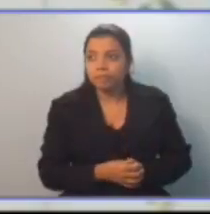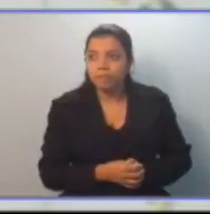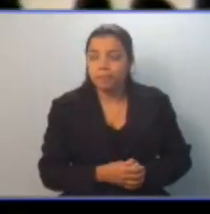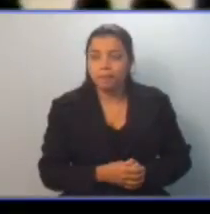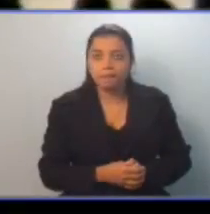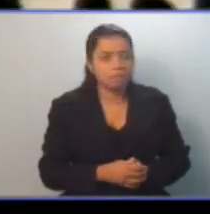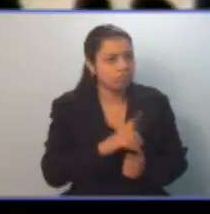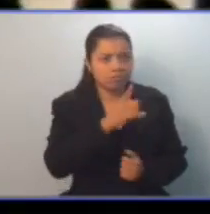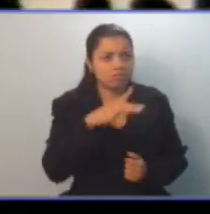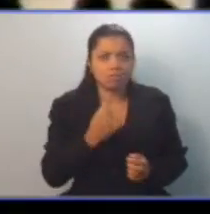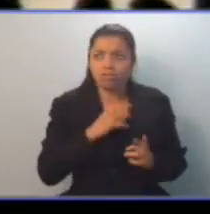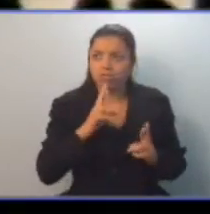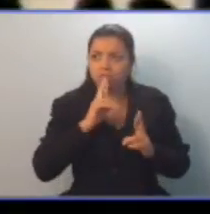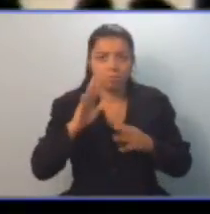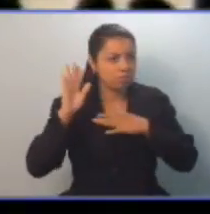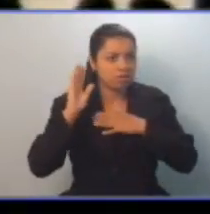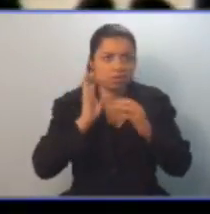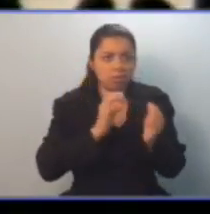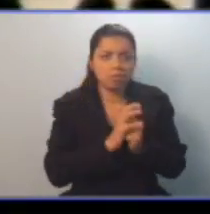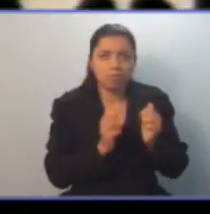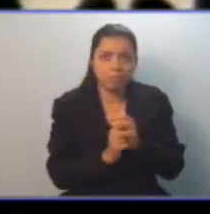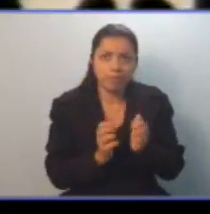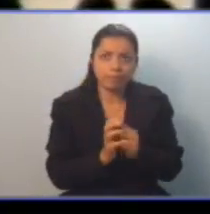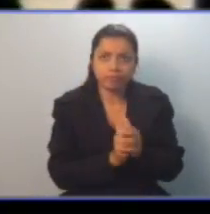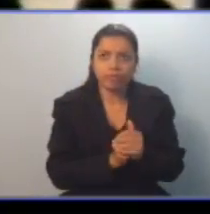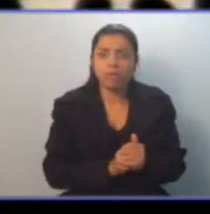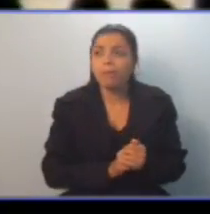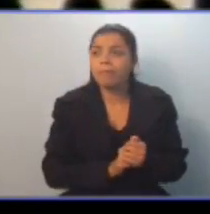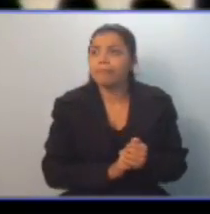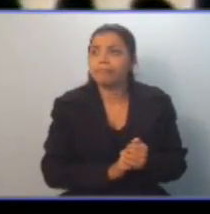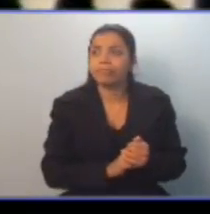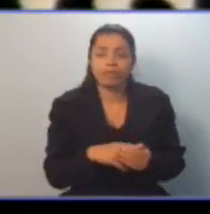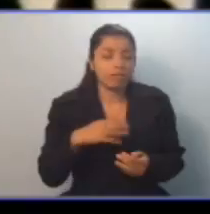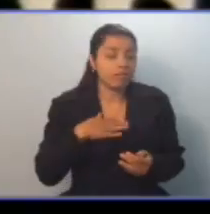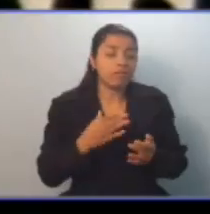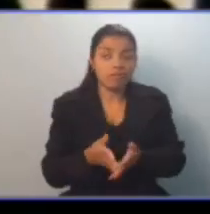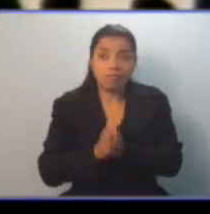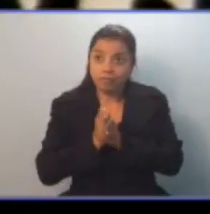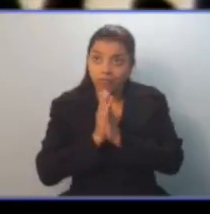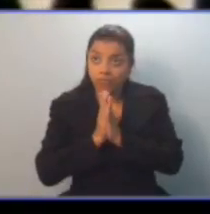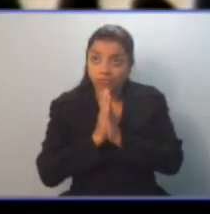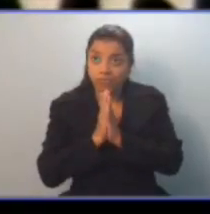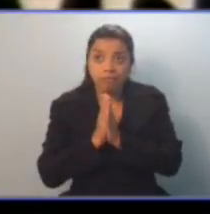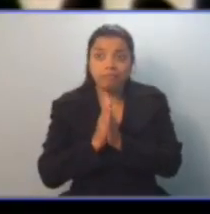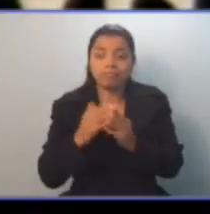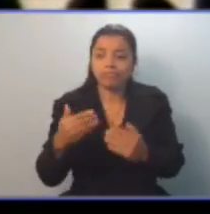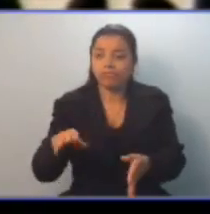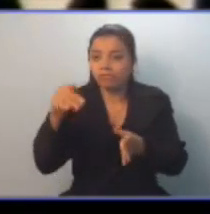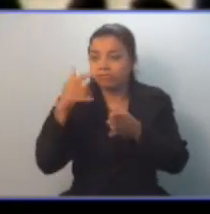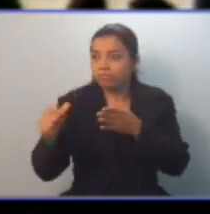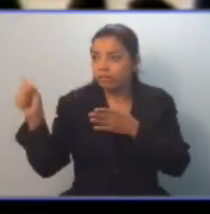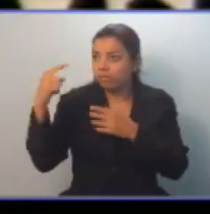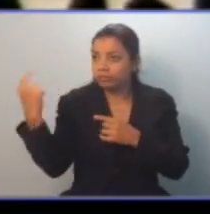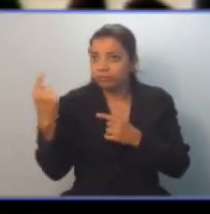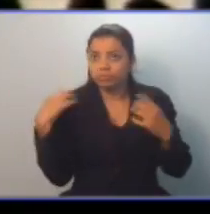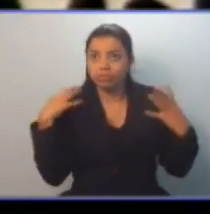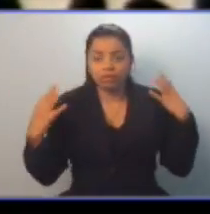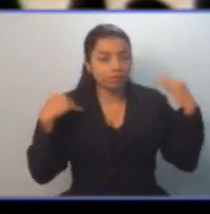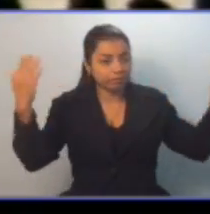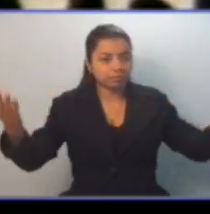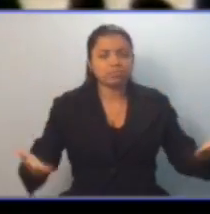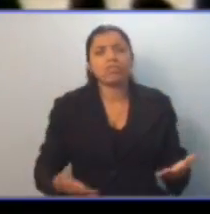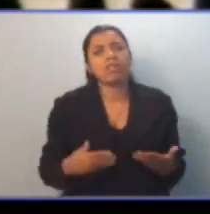Pero no se sienta comprometido, no se preocupe. Sí. Yo solicitaría a todas las instituciones y las personas que nos acompañan